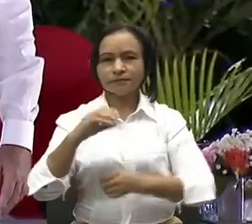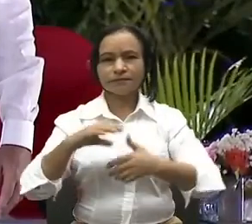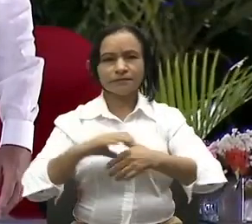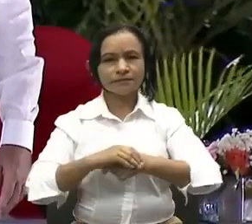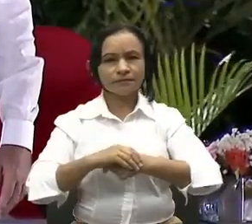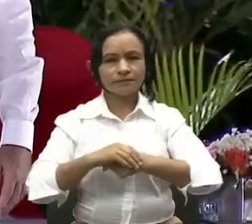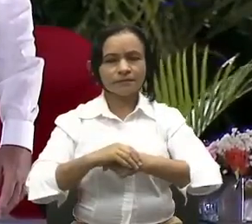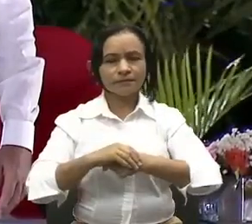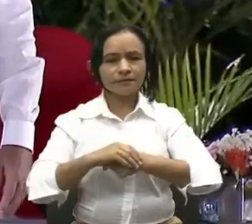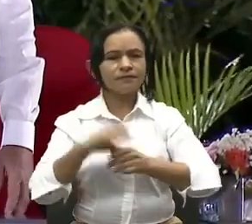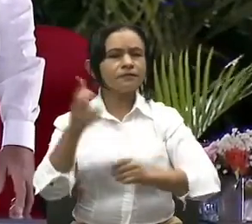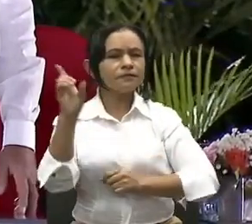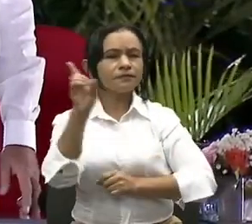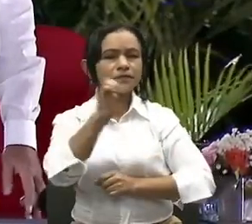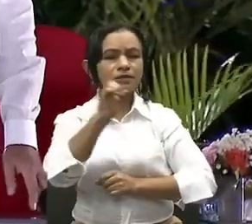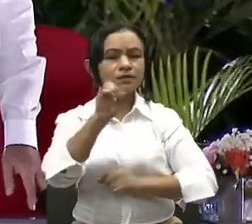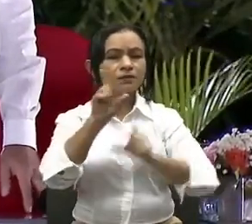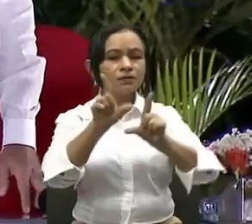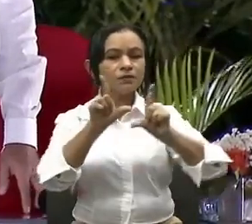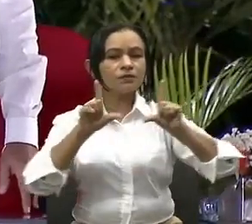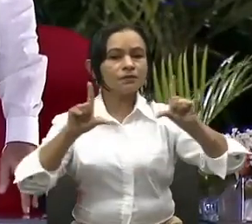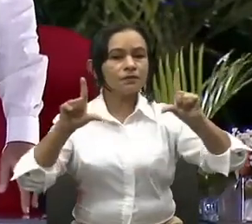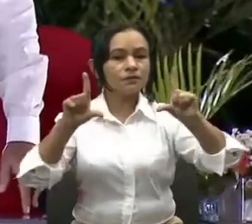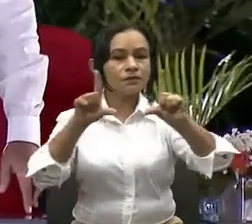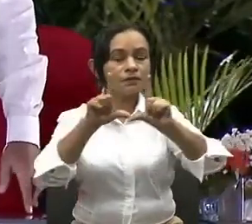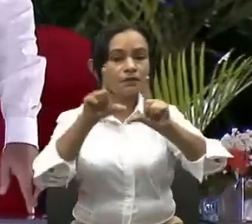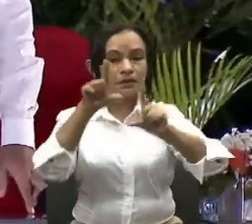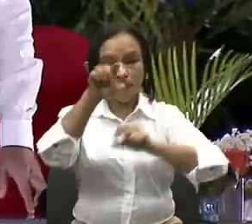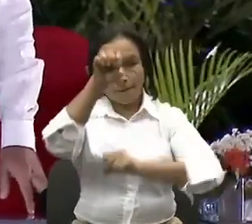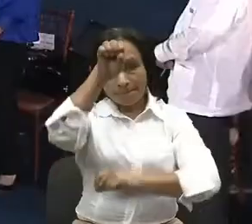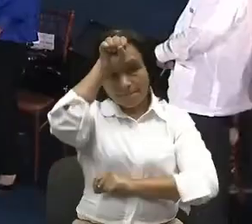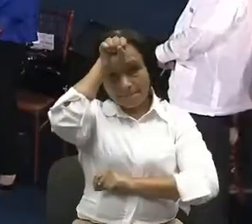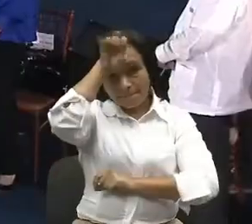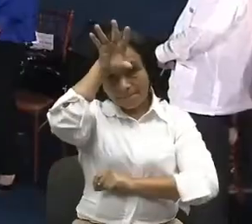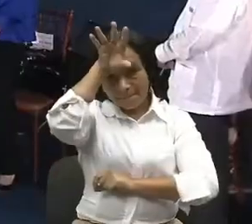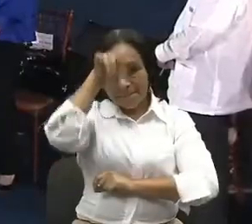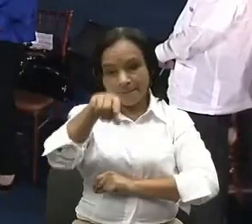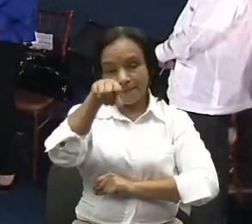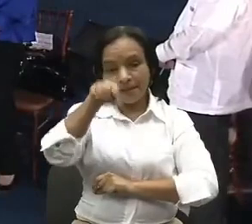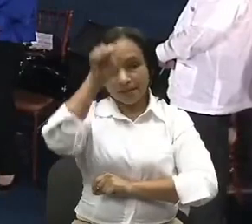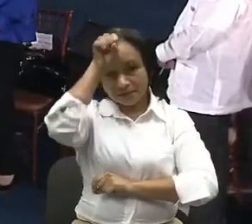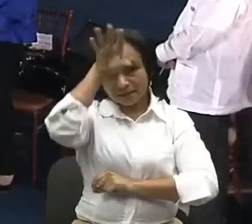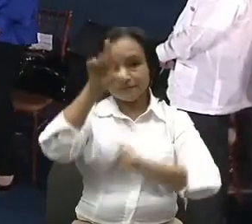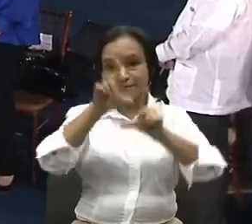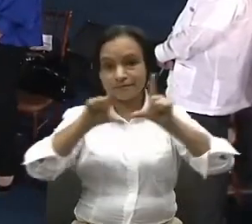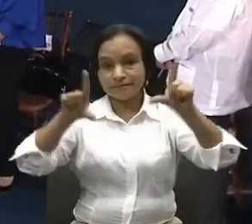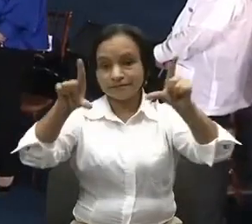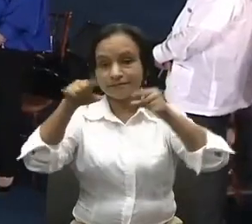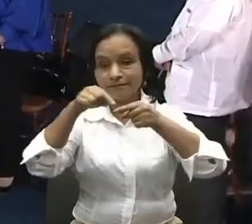Allá en la zona de Bonanza, de las minas. De las minas, en Bonanza.